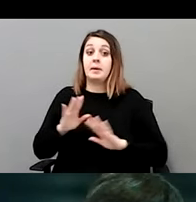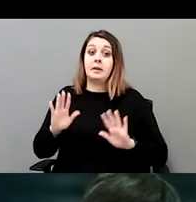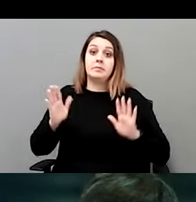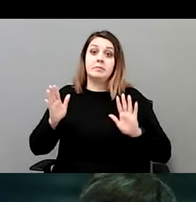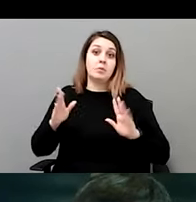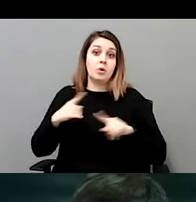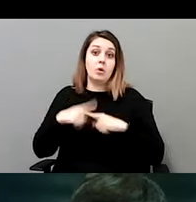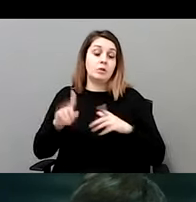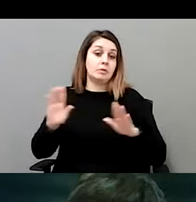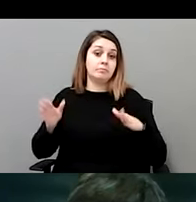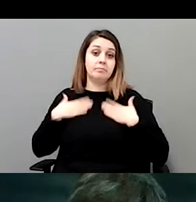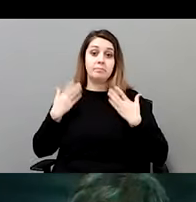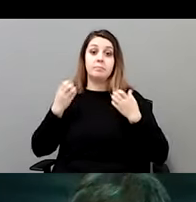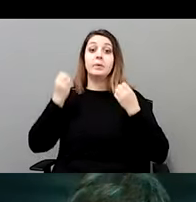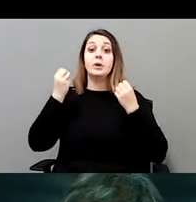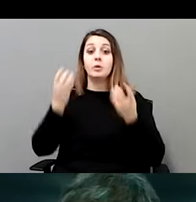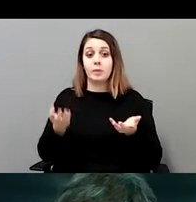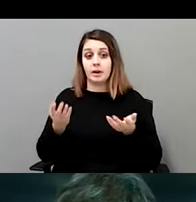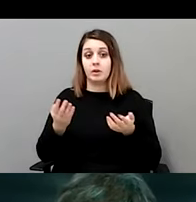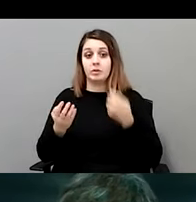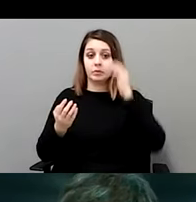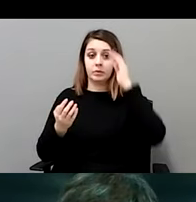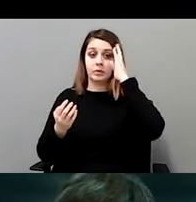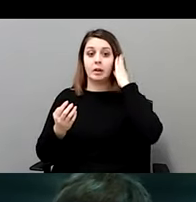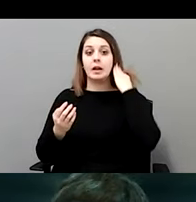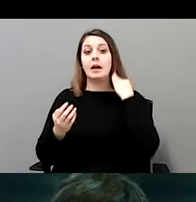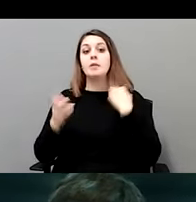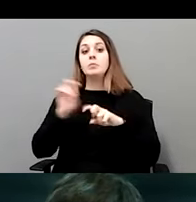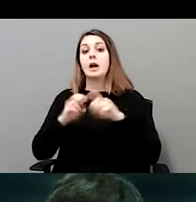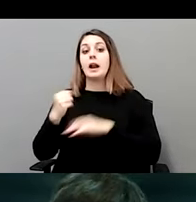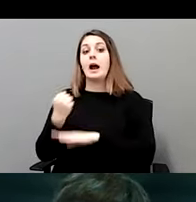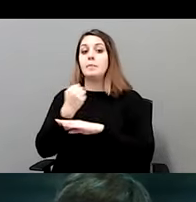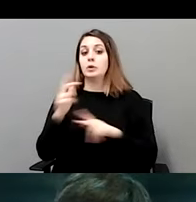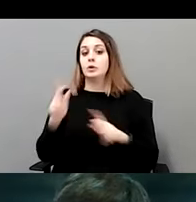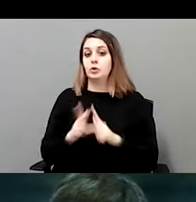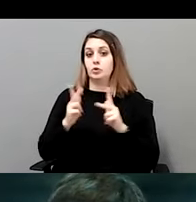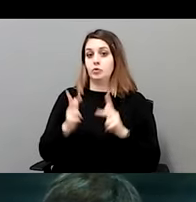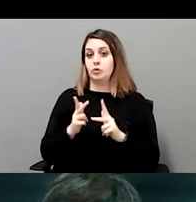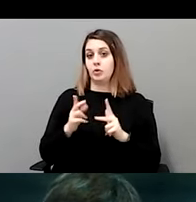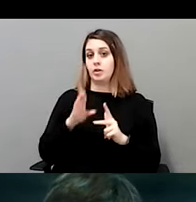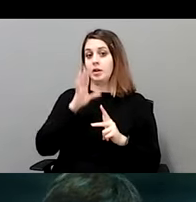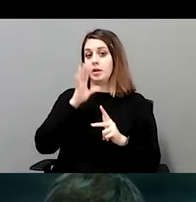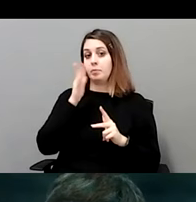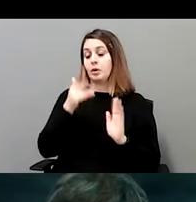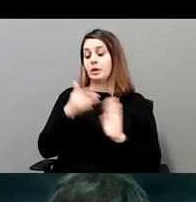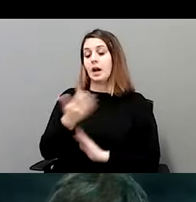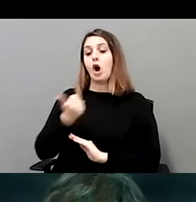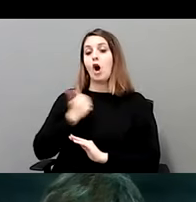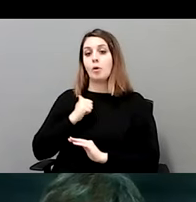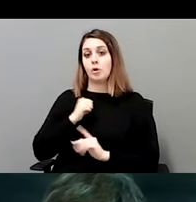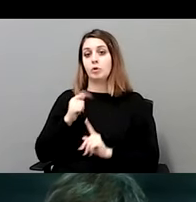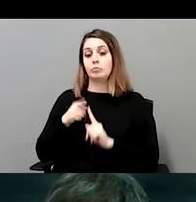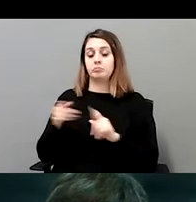hay que buscar en la red de apoyo social que tenemos pues, esa posibilidad de cubrir esa